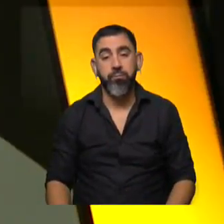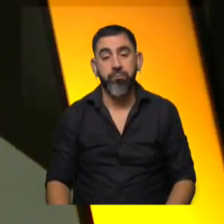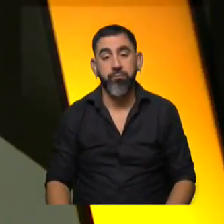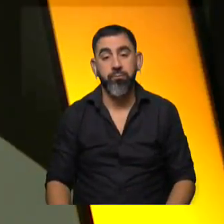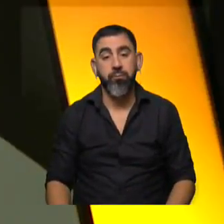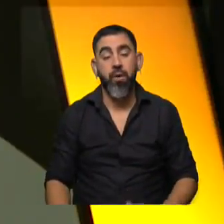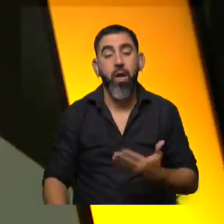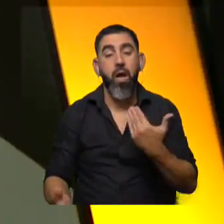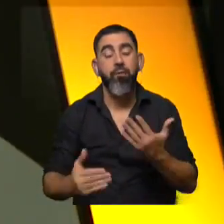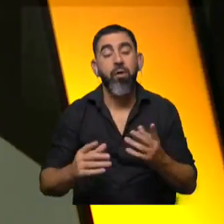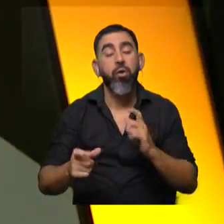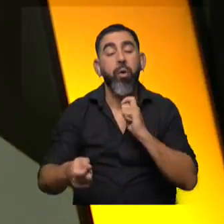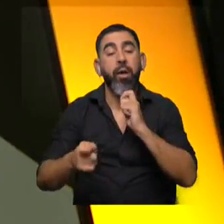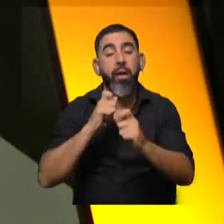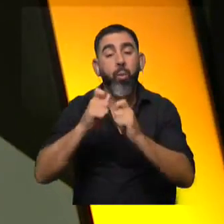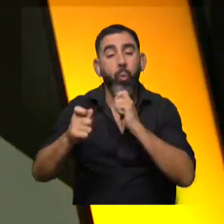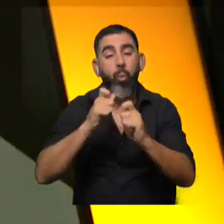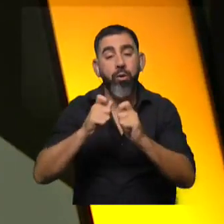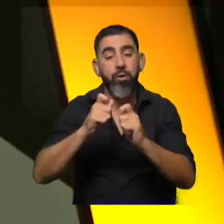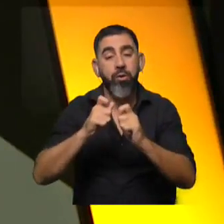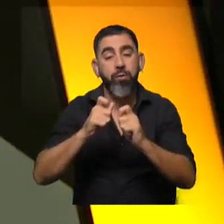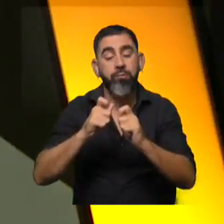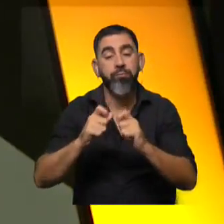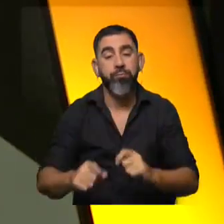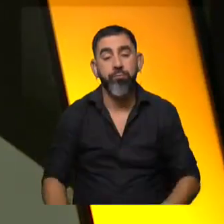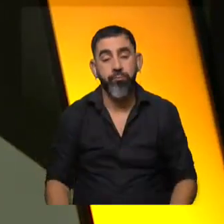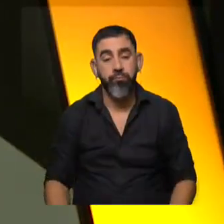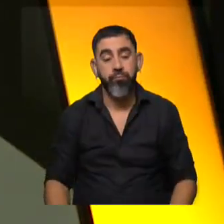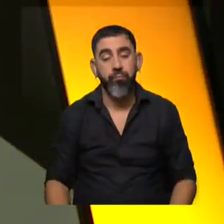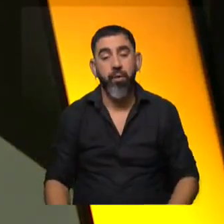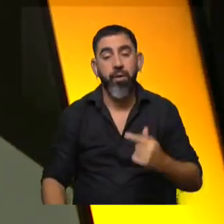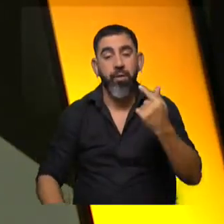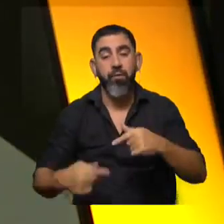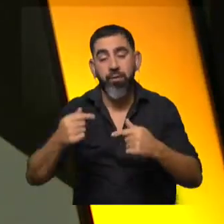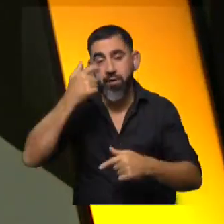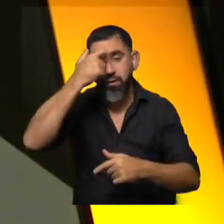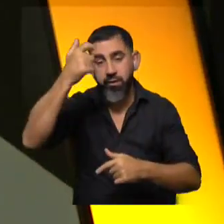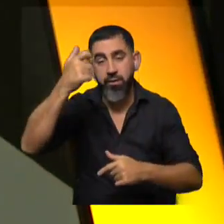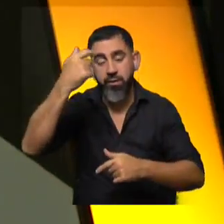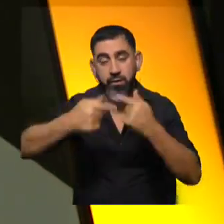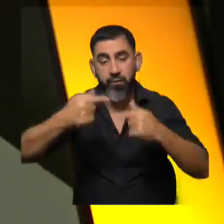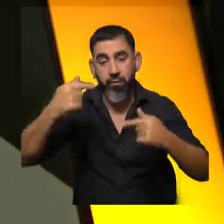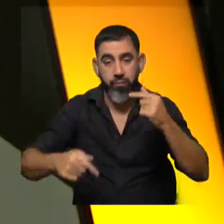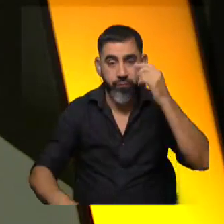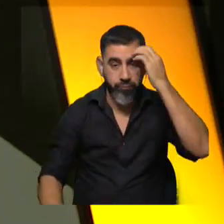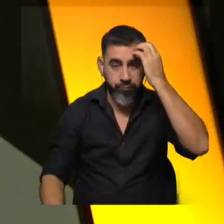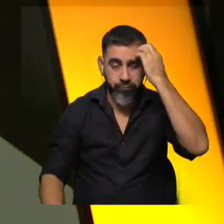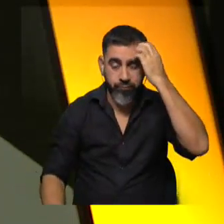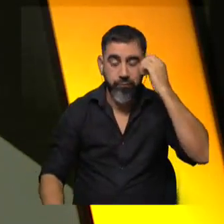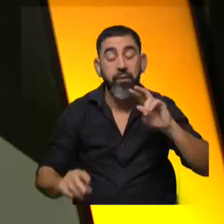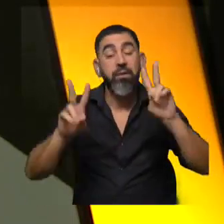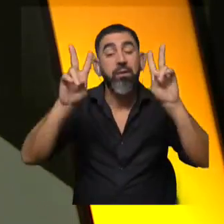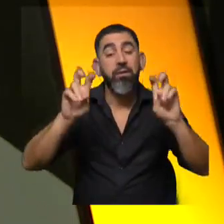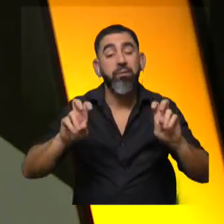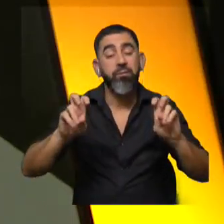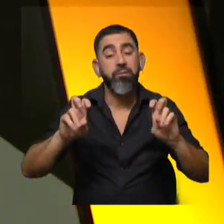vamos a hablar de una encuesta que se realizó en forma multidisciplinaria, varios científicos de diferentes disciplinas, para abordar justamente